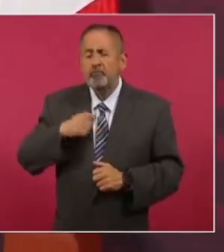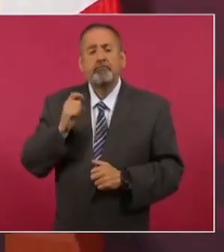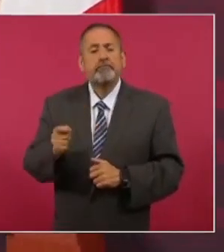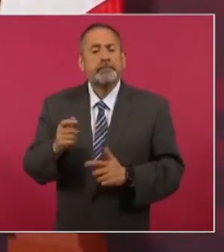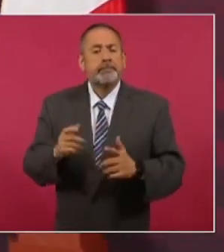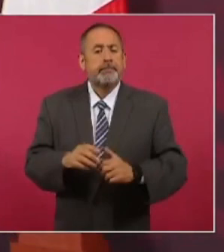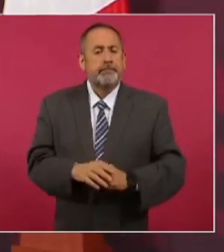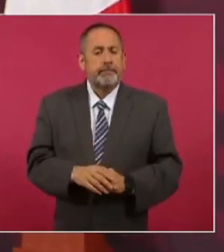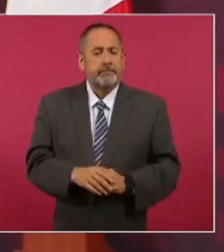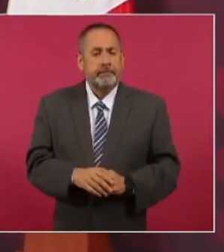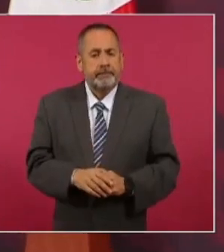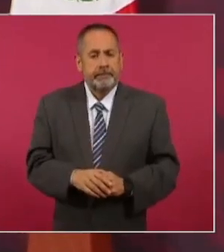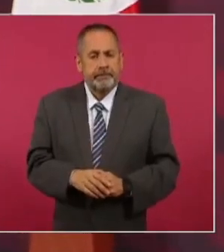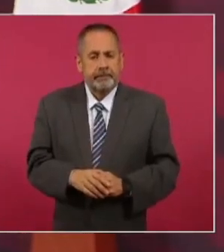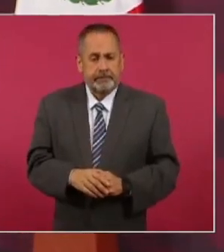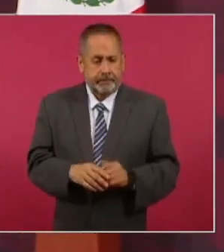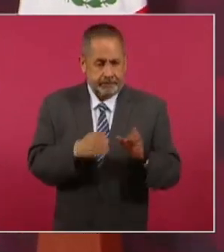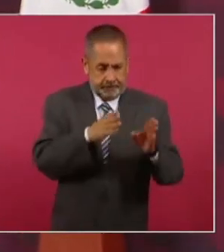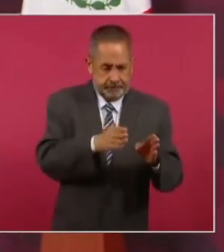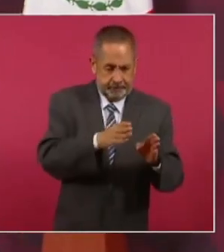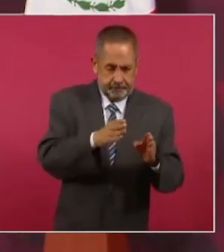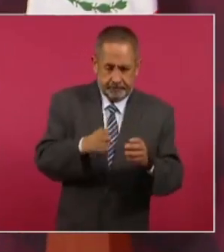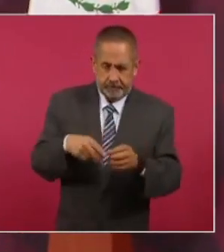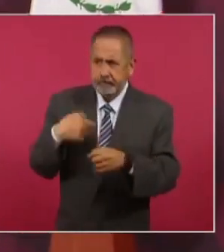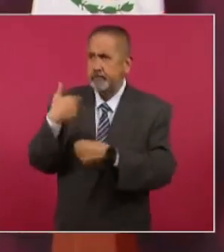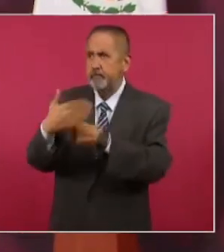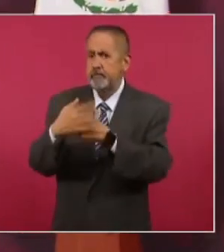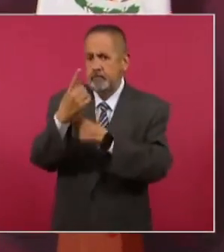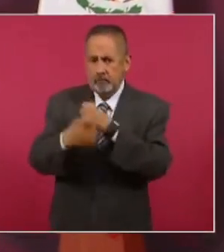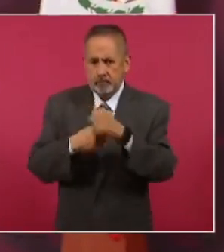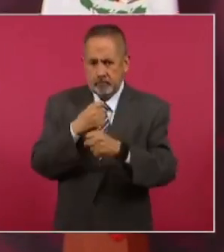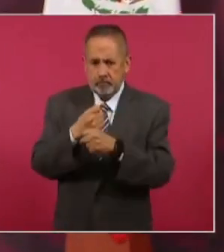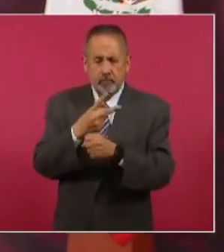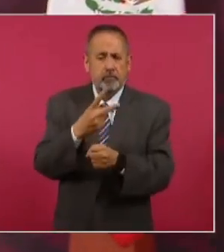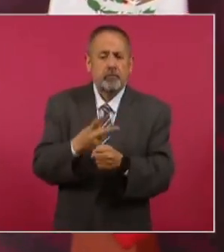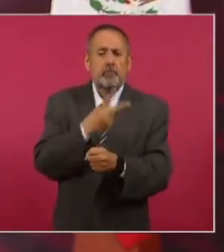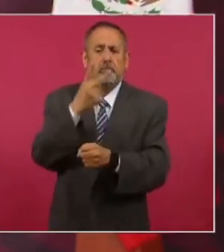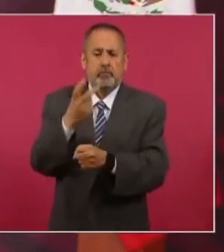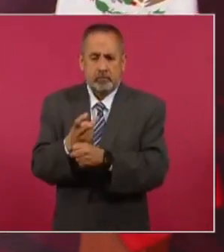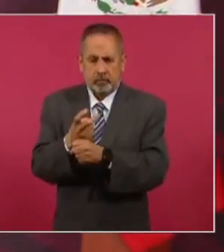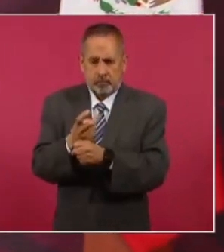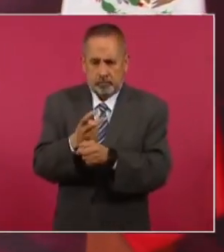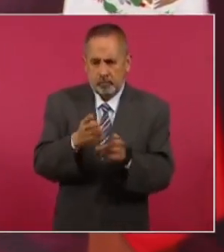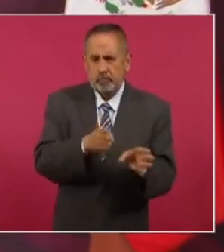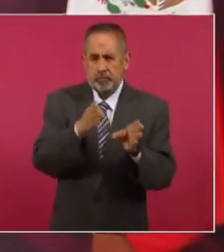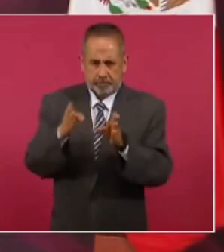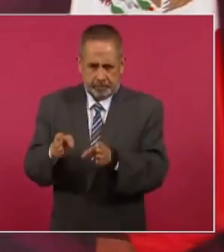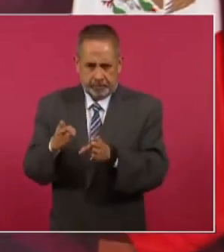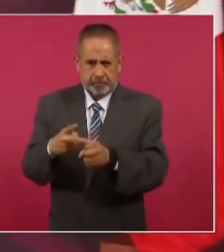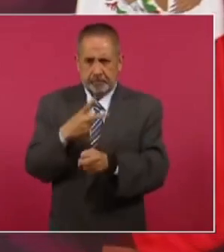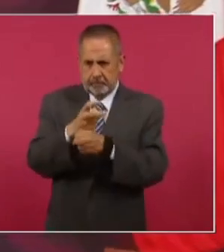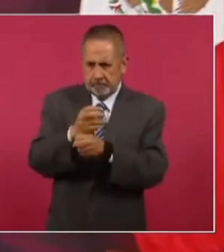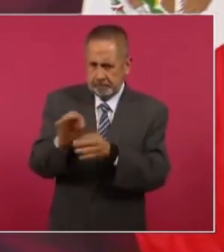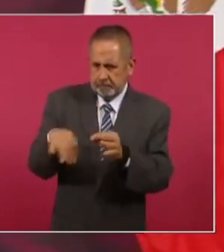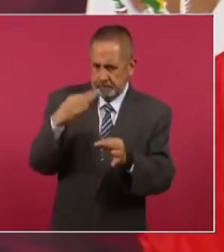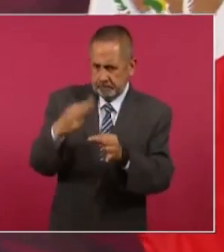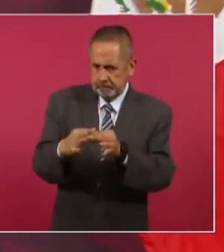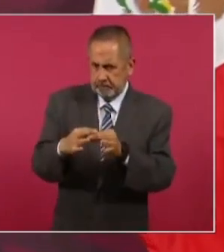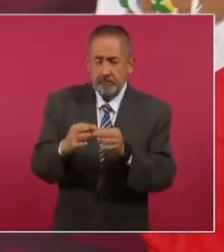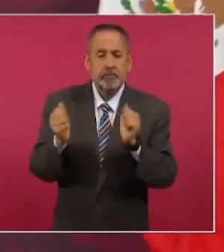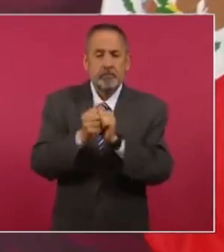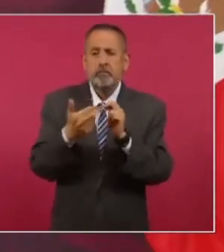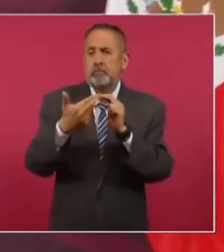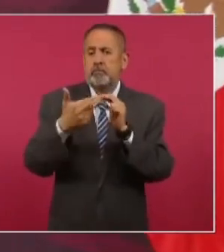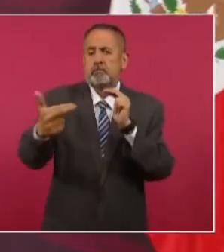ya una segunda etapa el año próximo y las líneas de